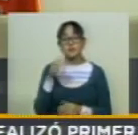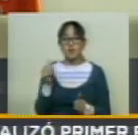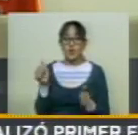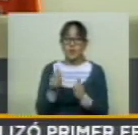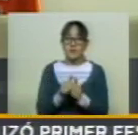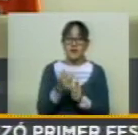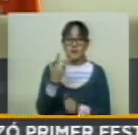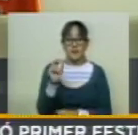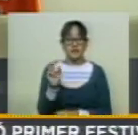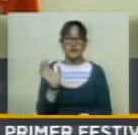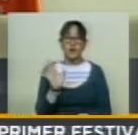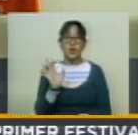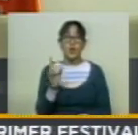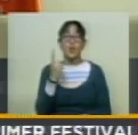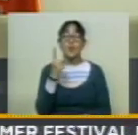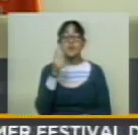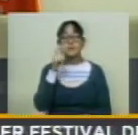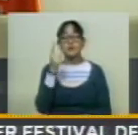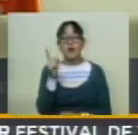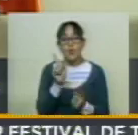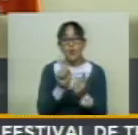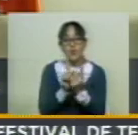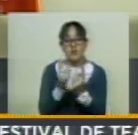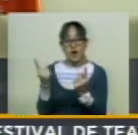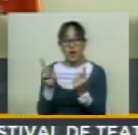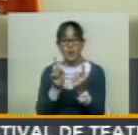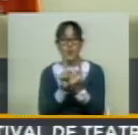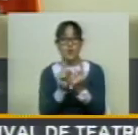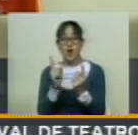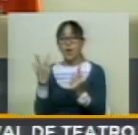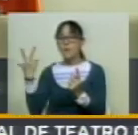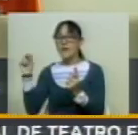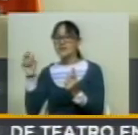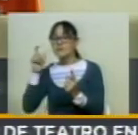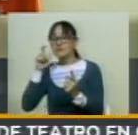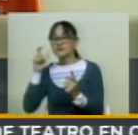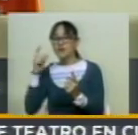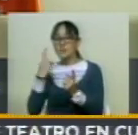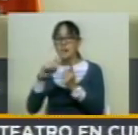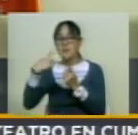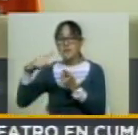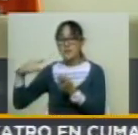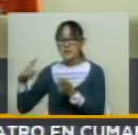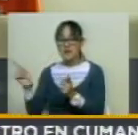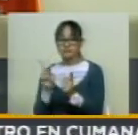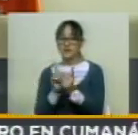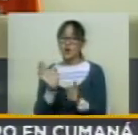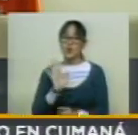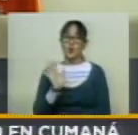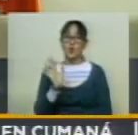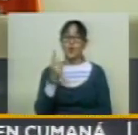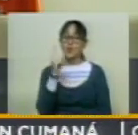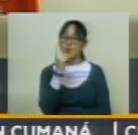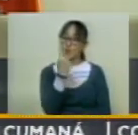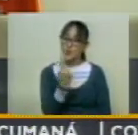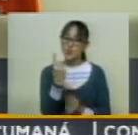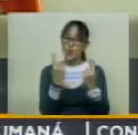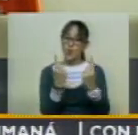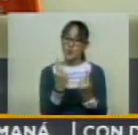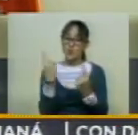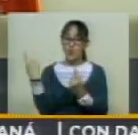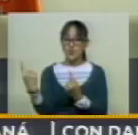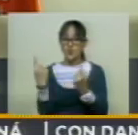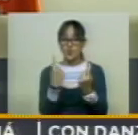a 20. Una persona puede acompañar una sola vez a la persona que así lo solicite y debe ser una persona que